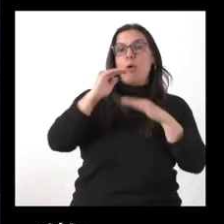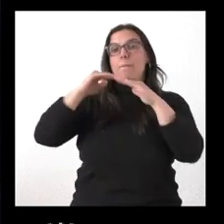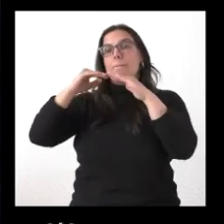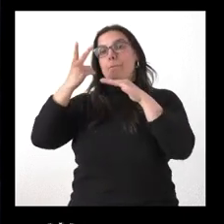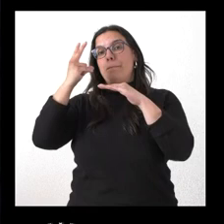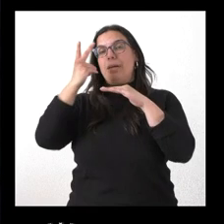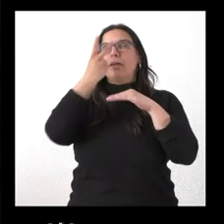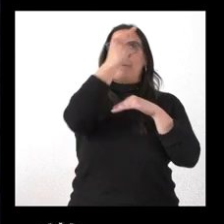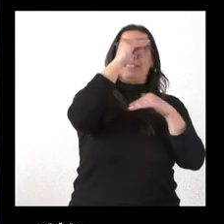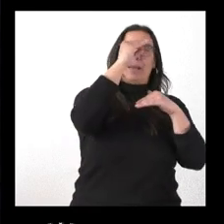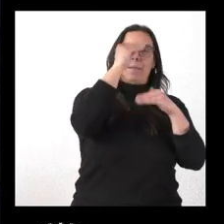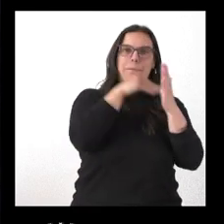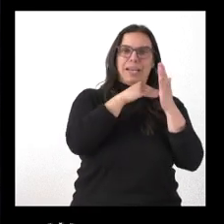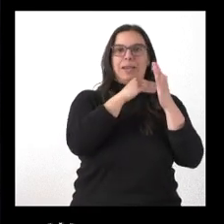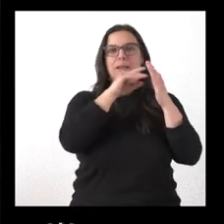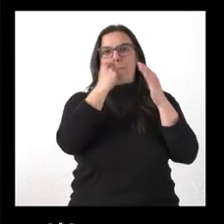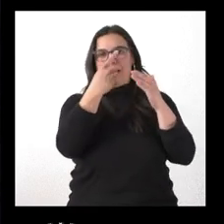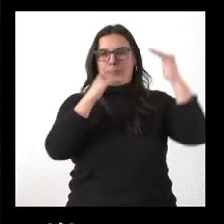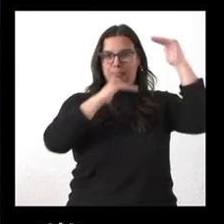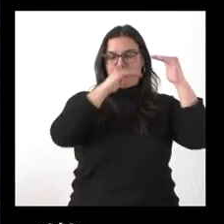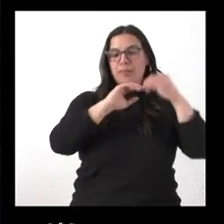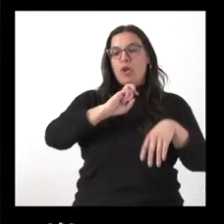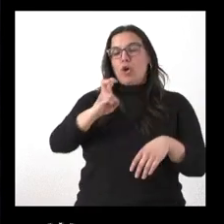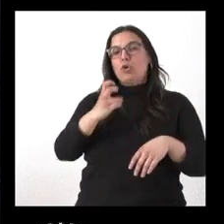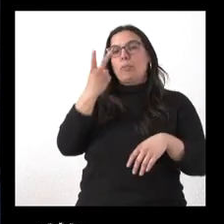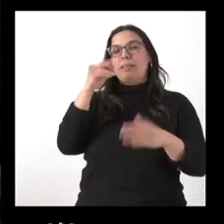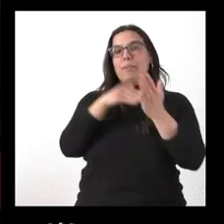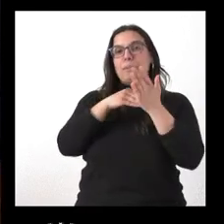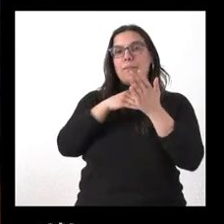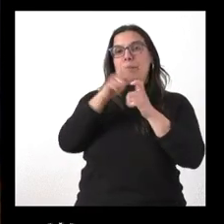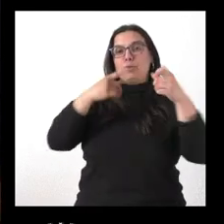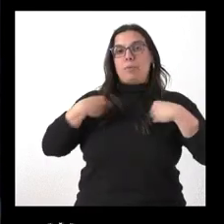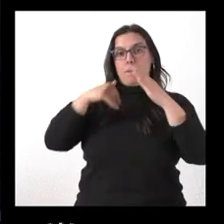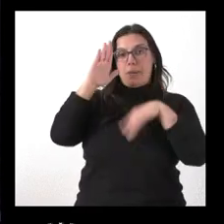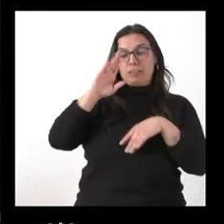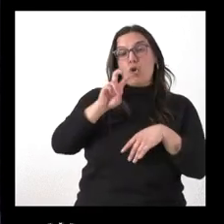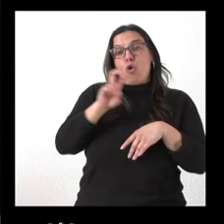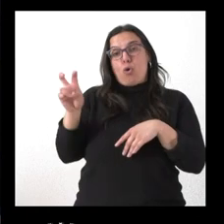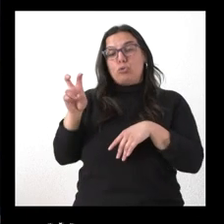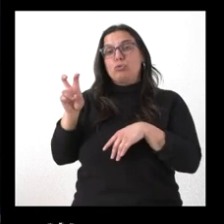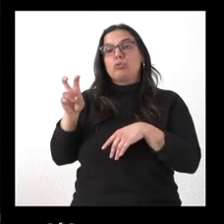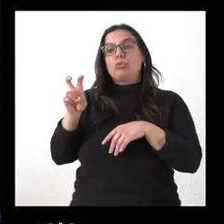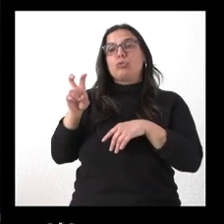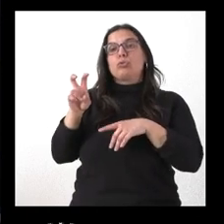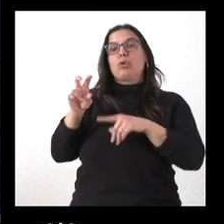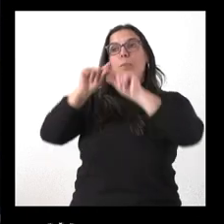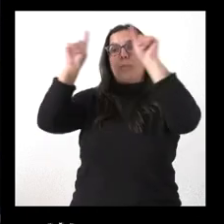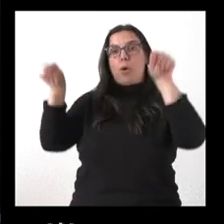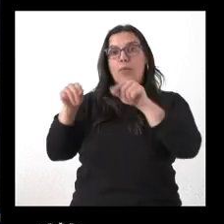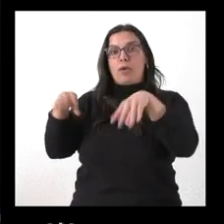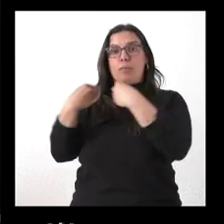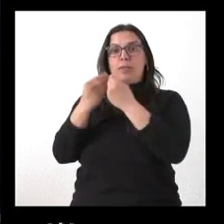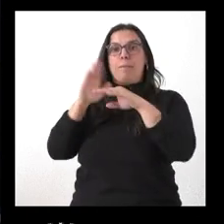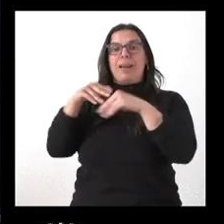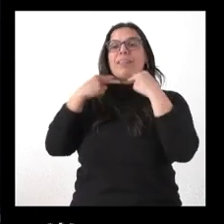a 20.000 municipios tienen una población superior a 20.000 habitantes y el conjunto de las provincias las